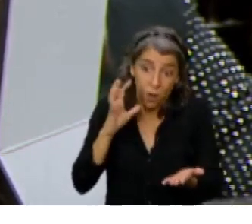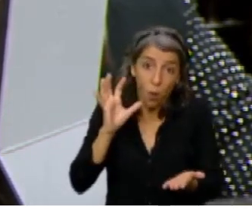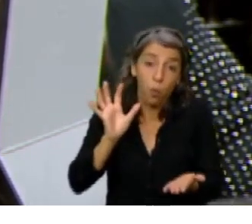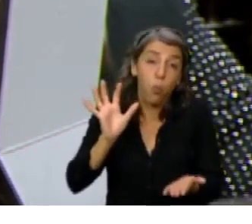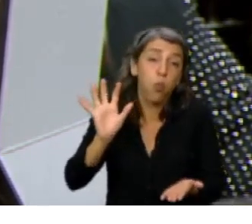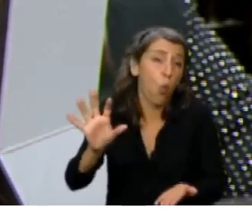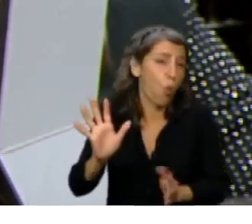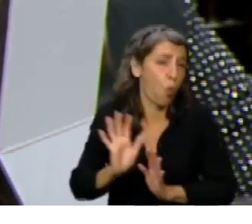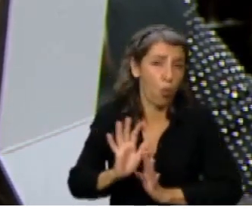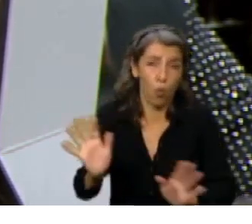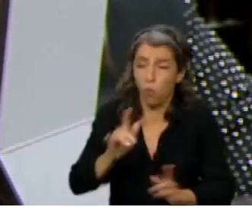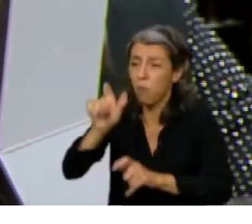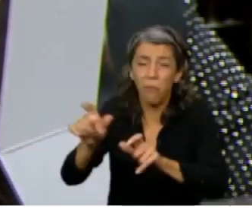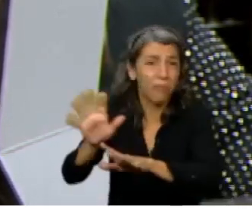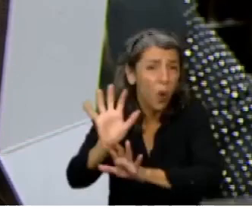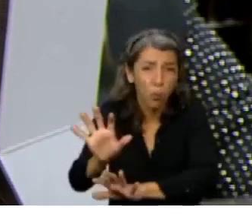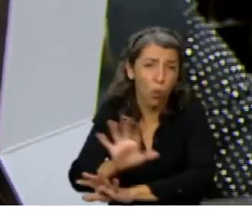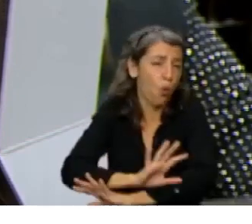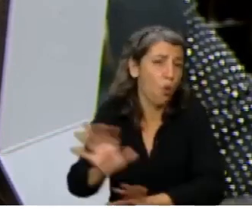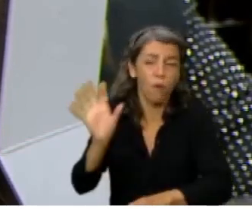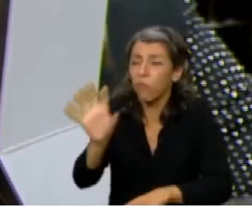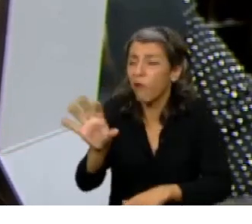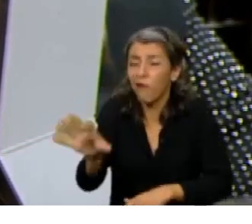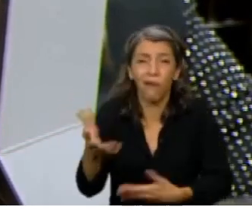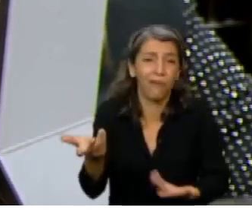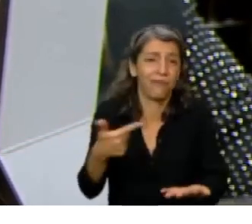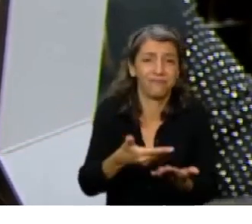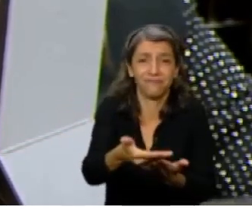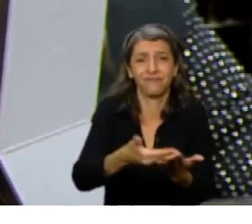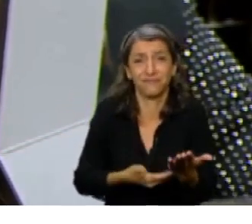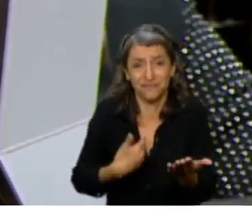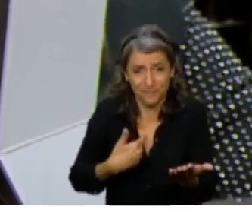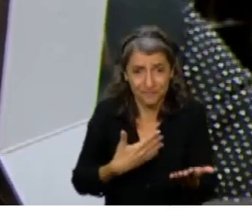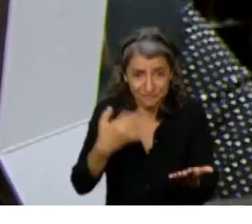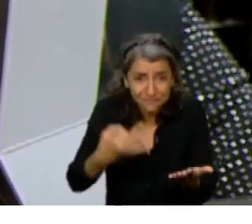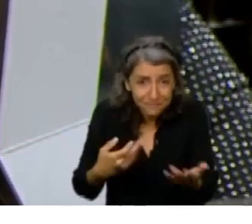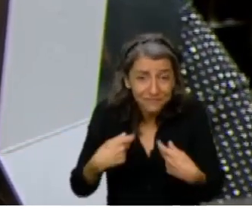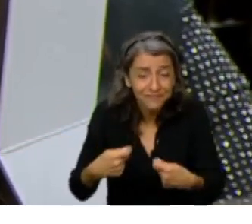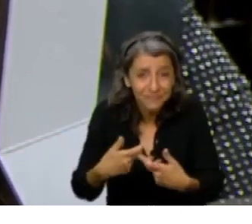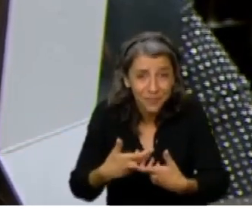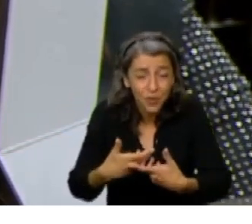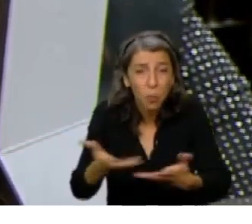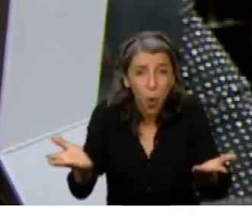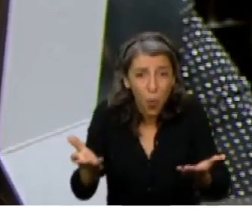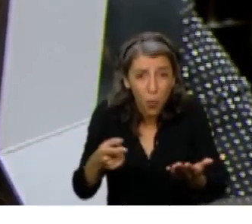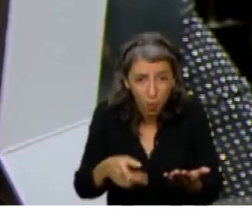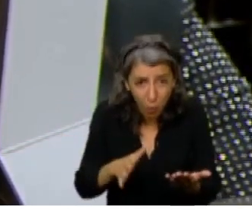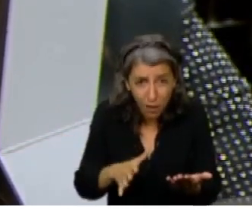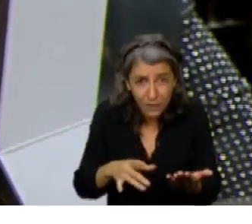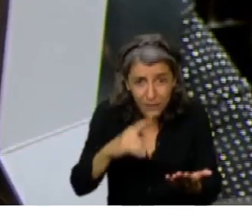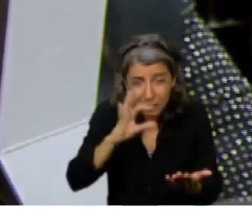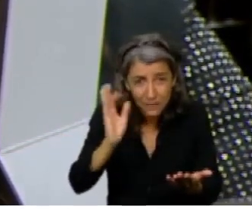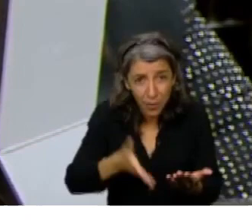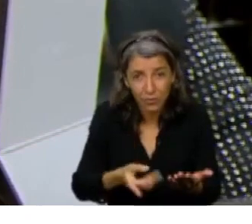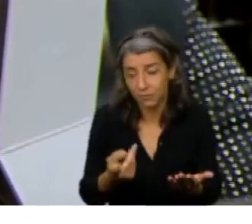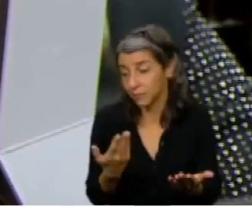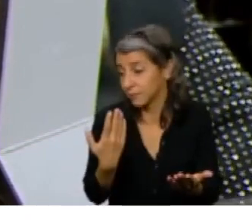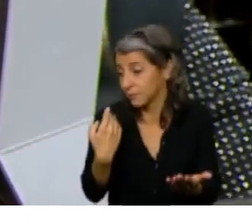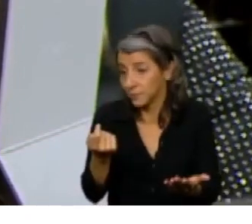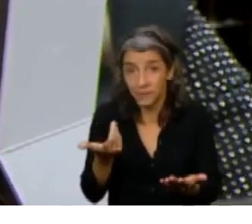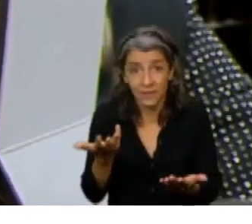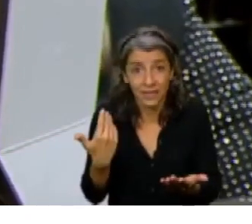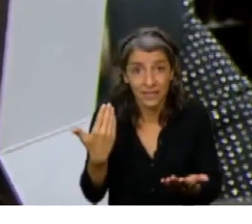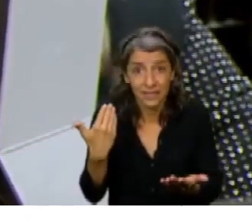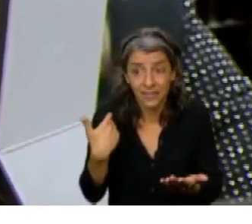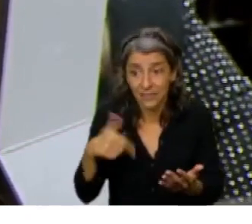contribuyentes que el presupuesto tenga un gasto público creciendo 70%. Acabamos de sancionar en esta